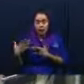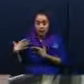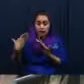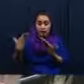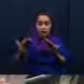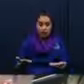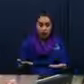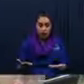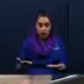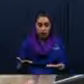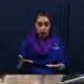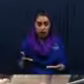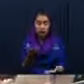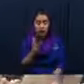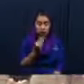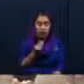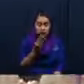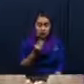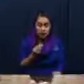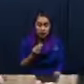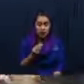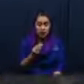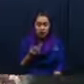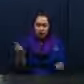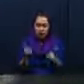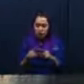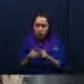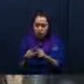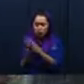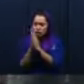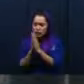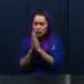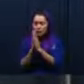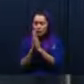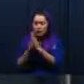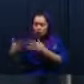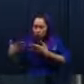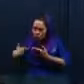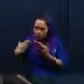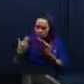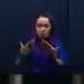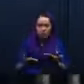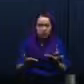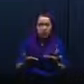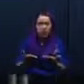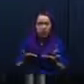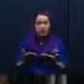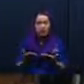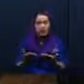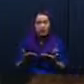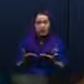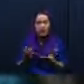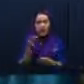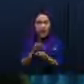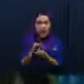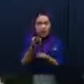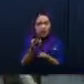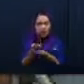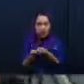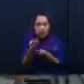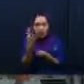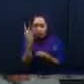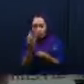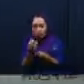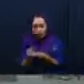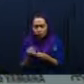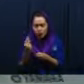Israel nacional, así te ruego que a este Israel espiritual se lo